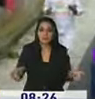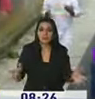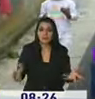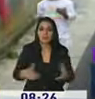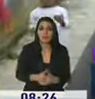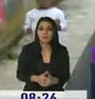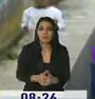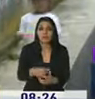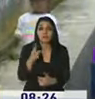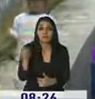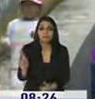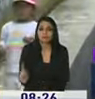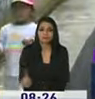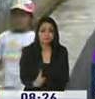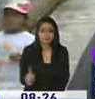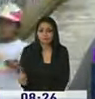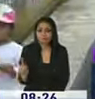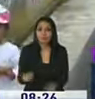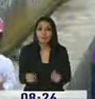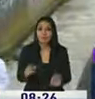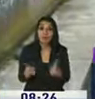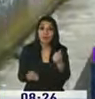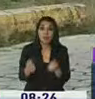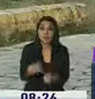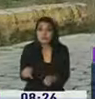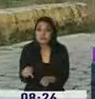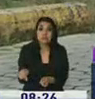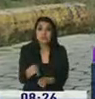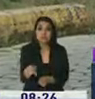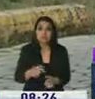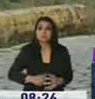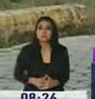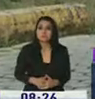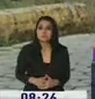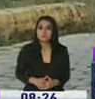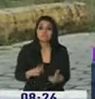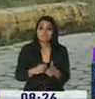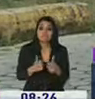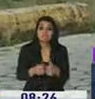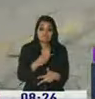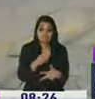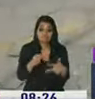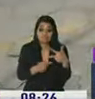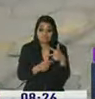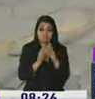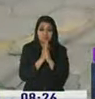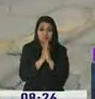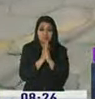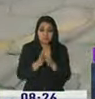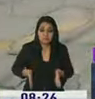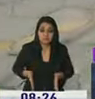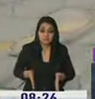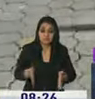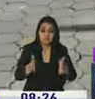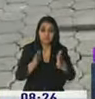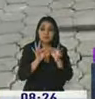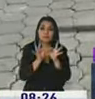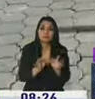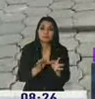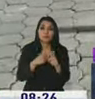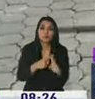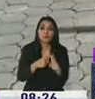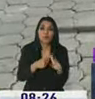Toca estar uno caminando y a veces los carros toca tirarse a un ladito. Debido al sinnúmero de inconvenientes, la solicitud es la intervención urgente de la vía